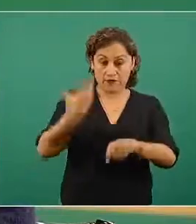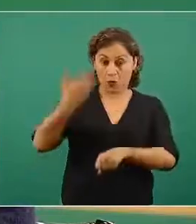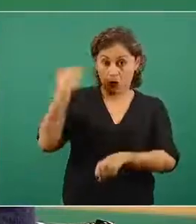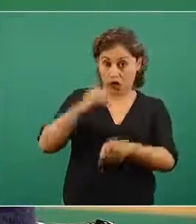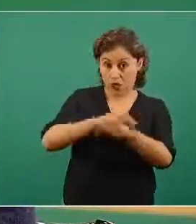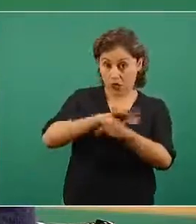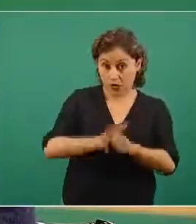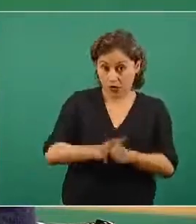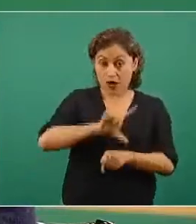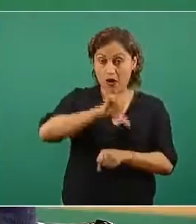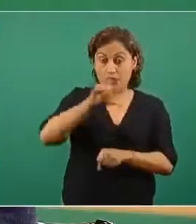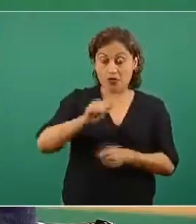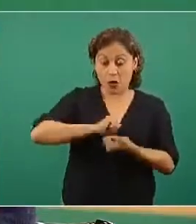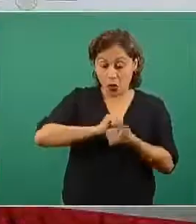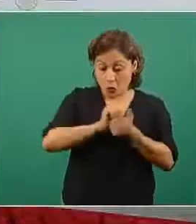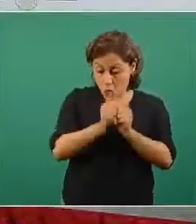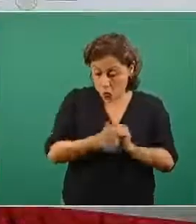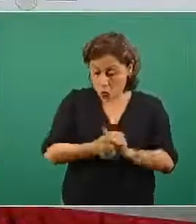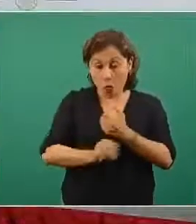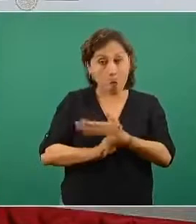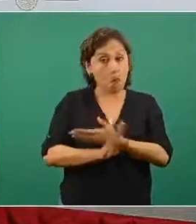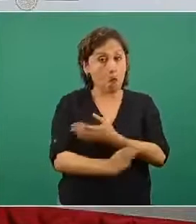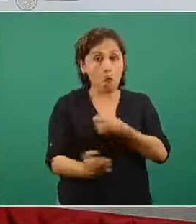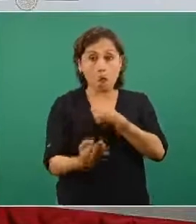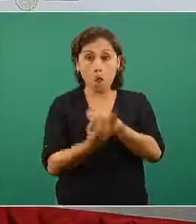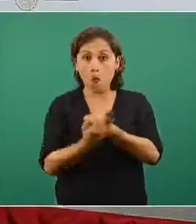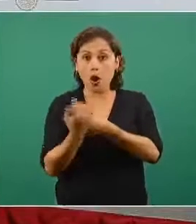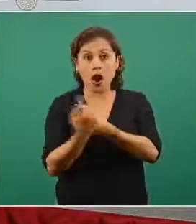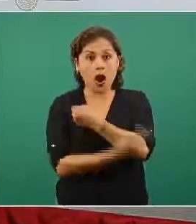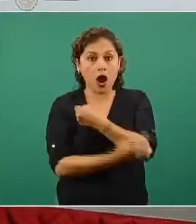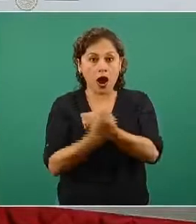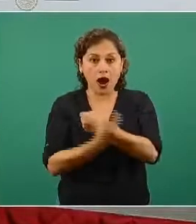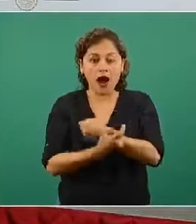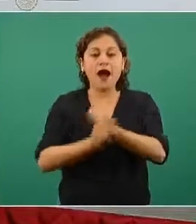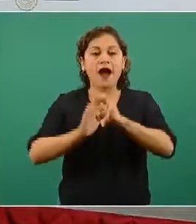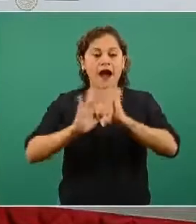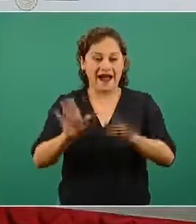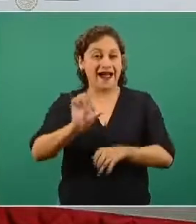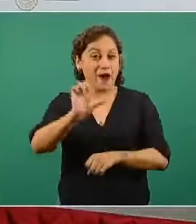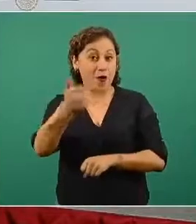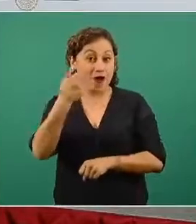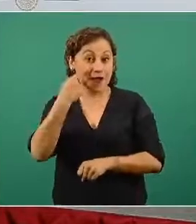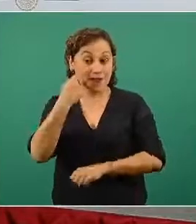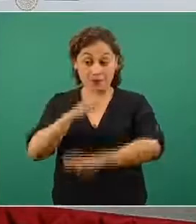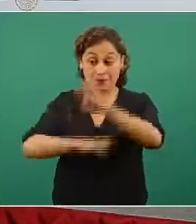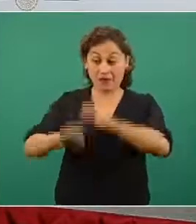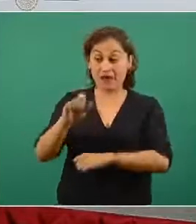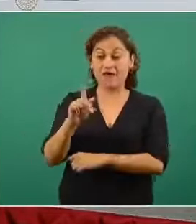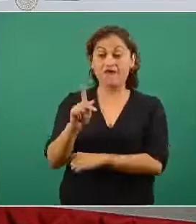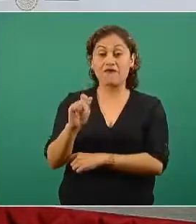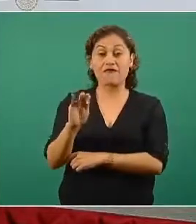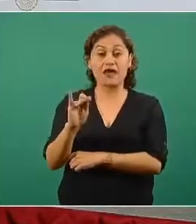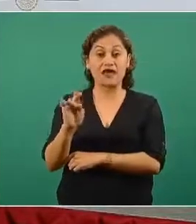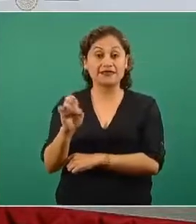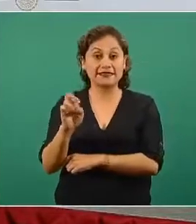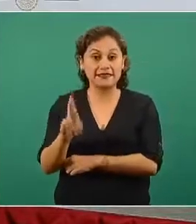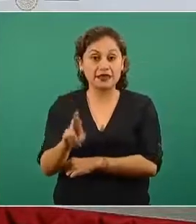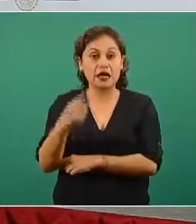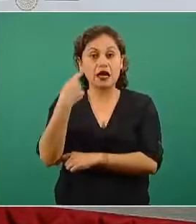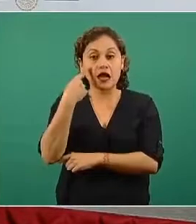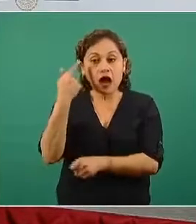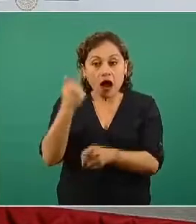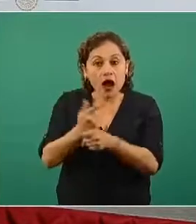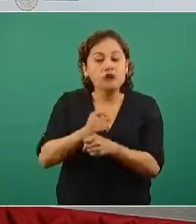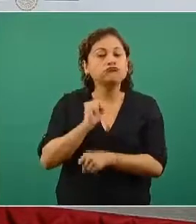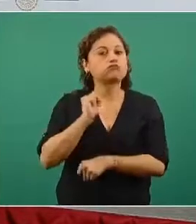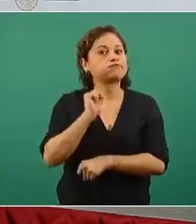en donde identifican que su vacuna genera inmunidad para la variante inglesa. Dado que la variante sudafricana es más